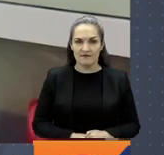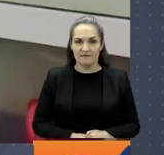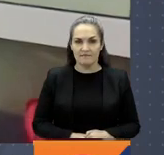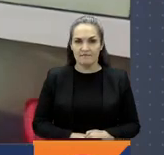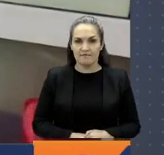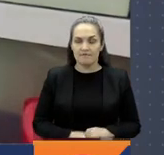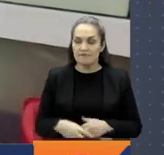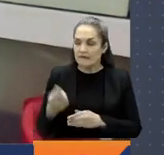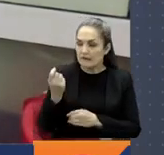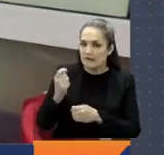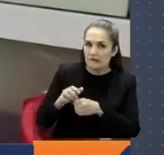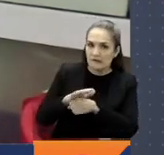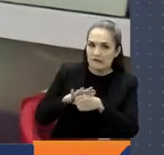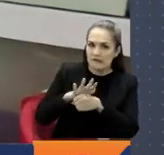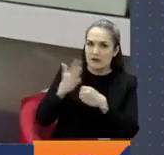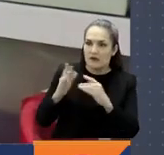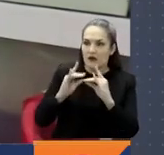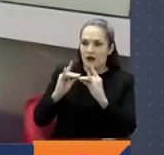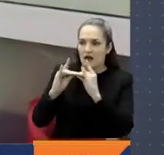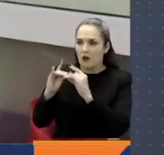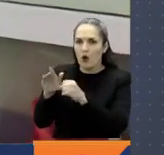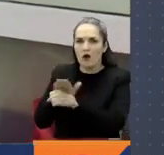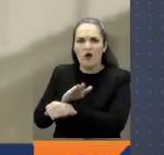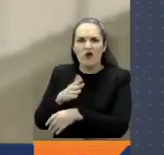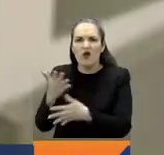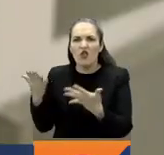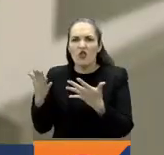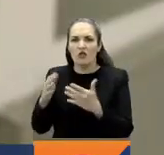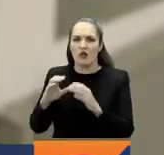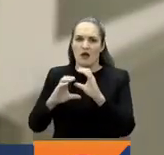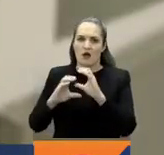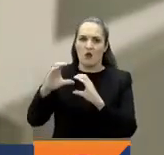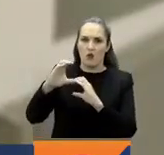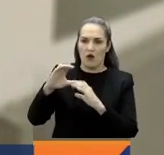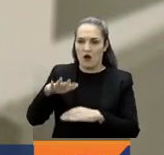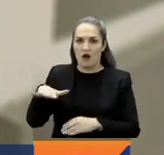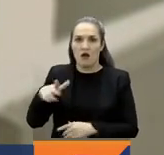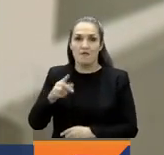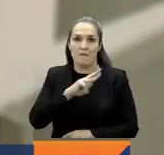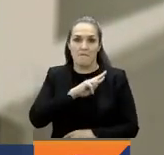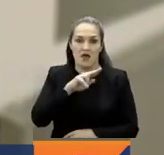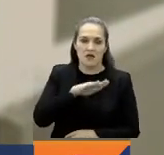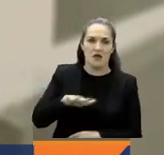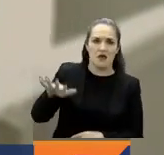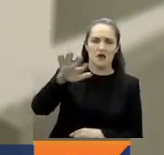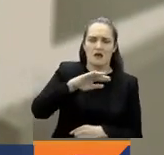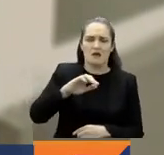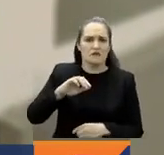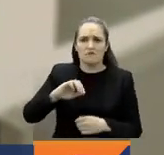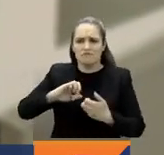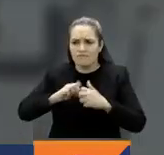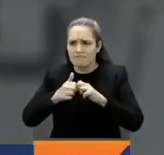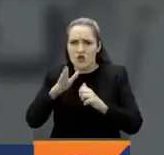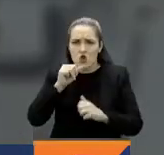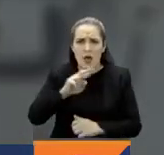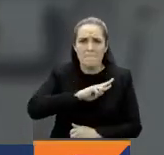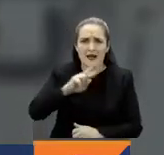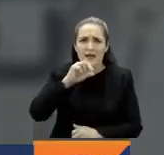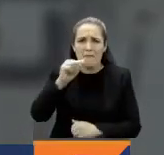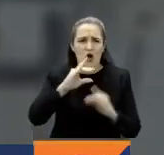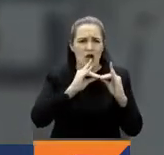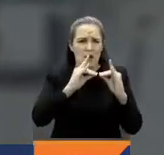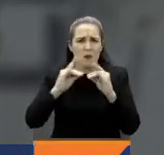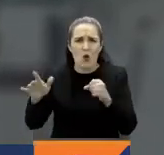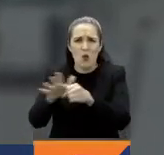Crítica situación de camas UCI en el Valle del Cauca. Autoridades aseguran que solo hay 5 camas disponibles en todo el departamento. La ocupación